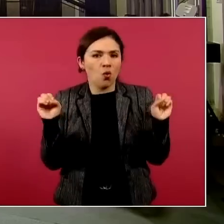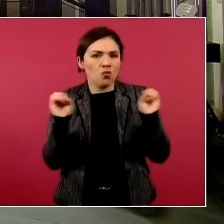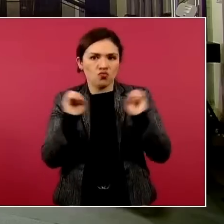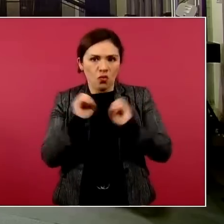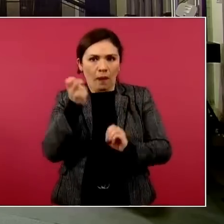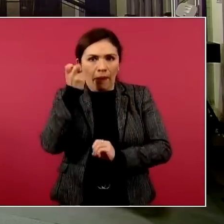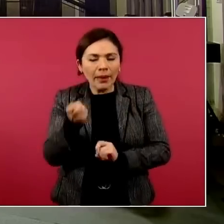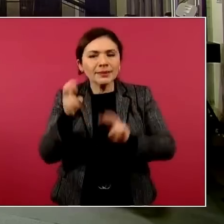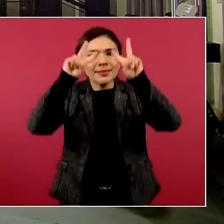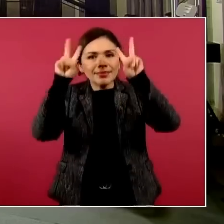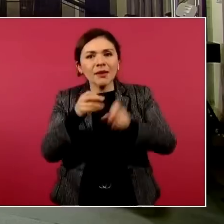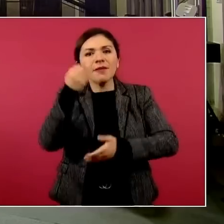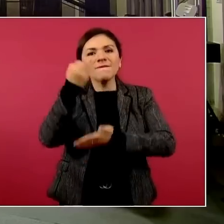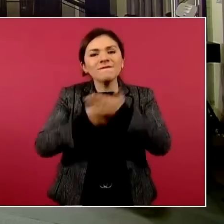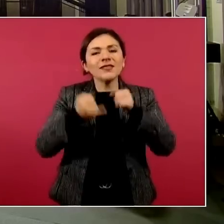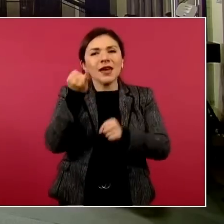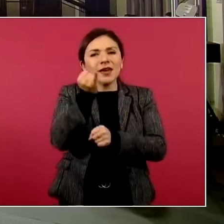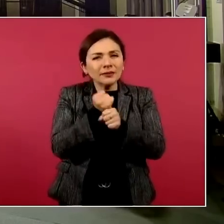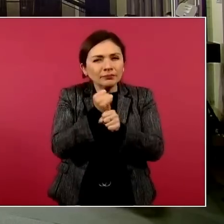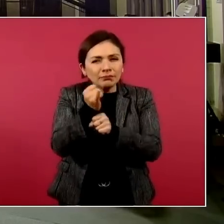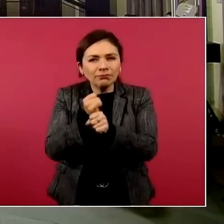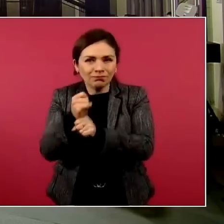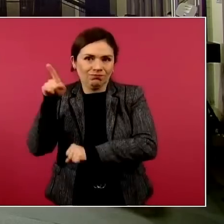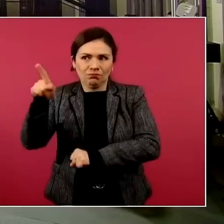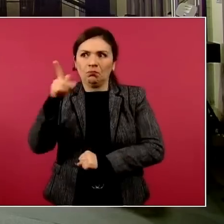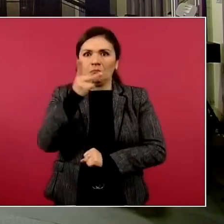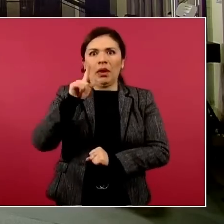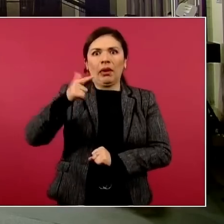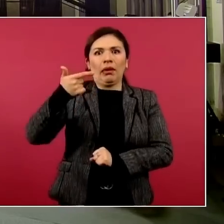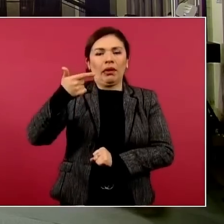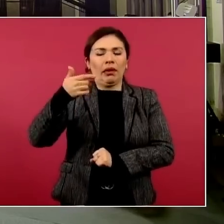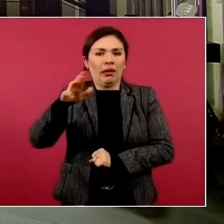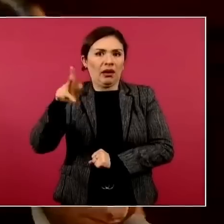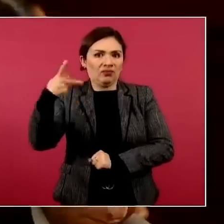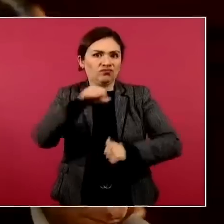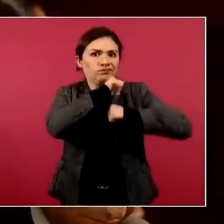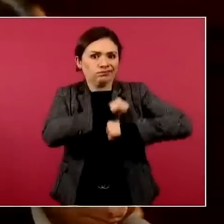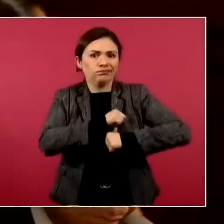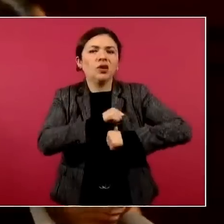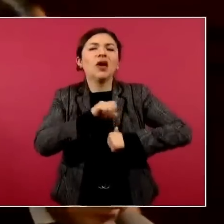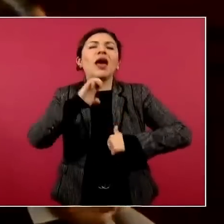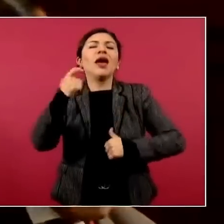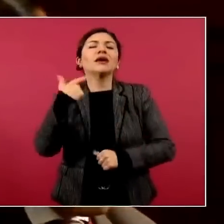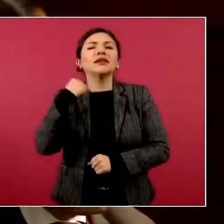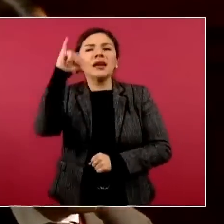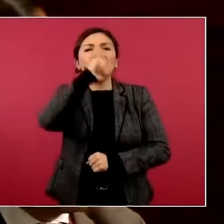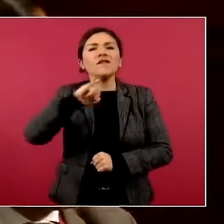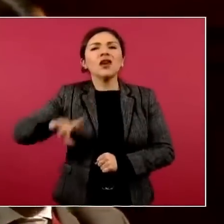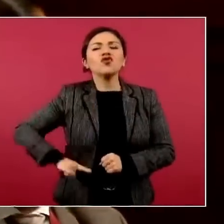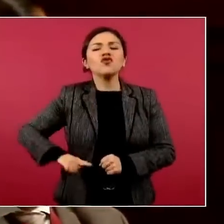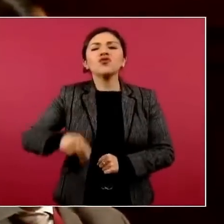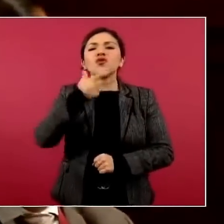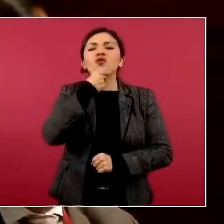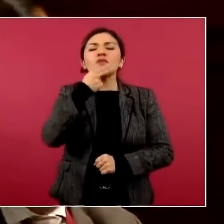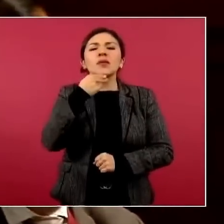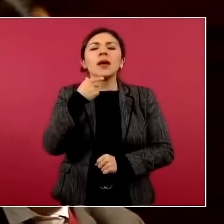tema de la investigación por parte de la Procuraduría del entonces jefe de gobierno Miguel Ángel